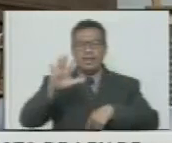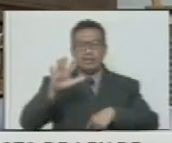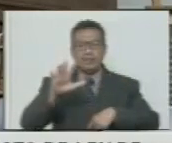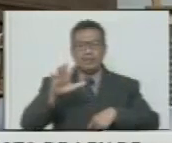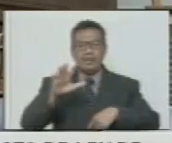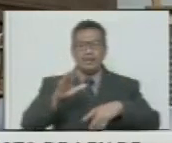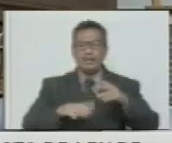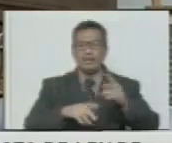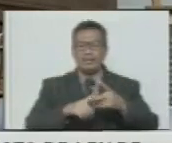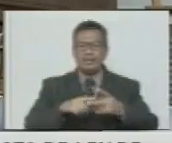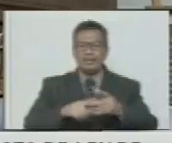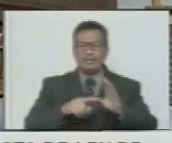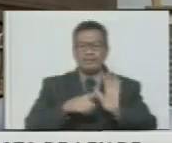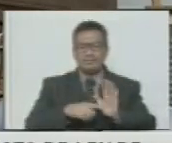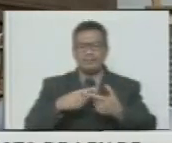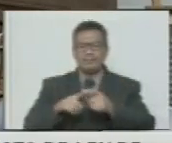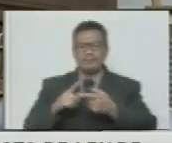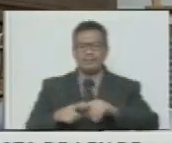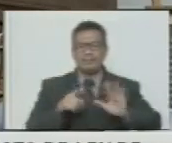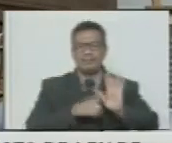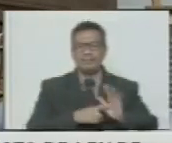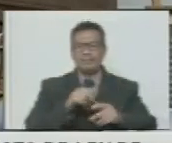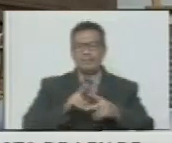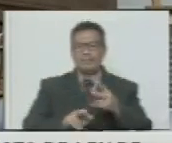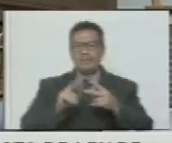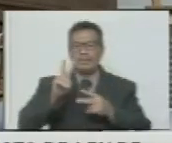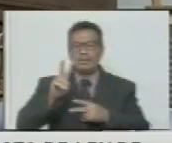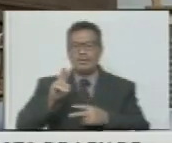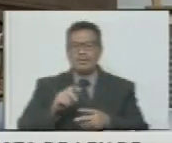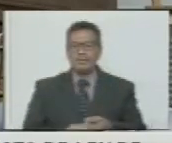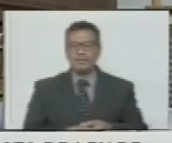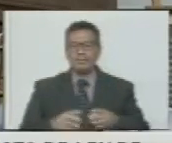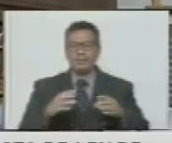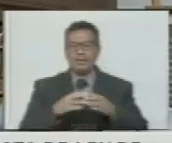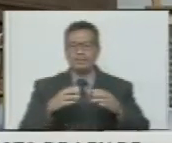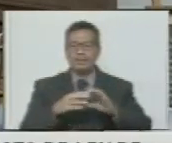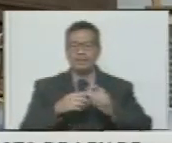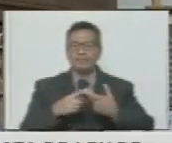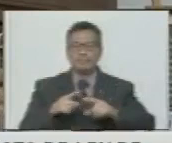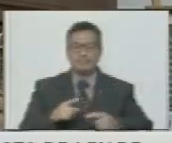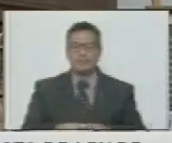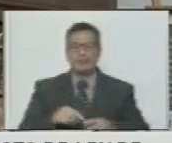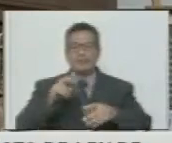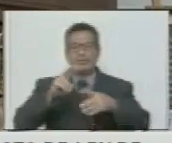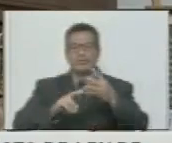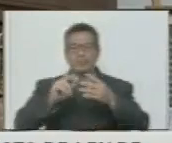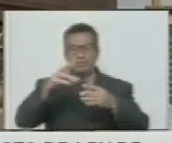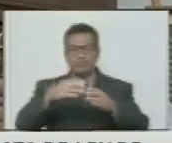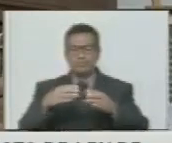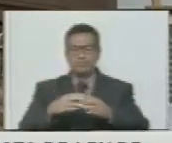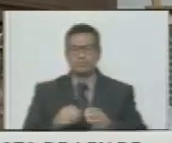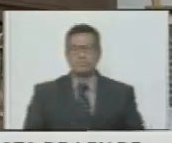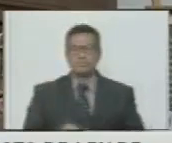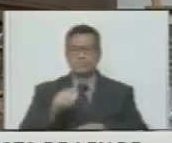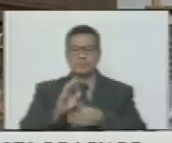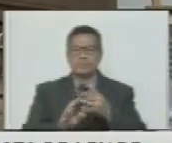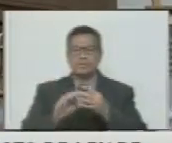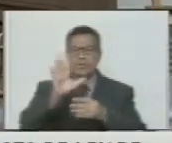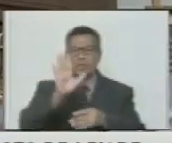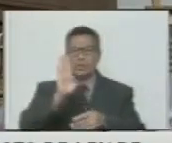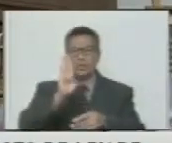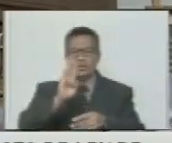215.000 para las que aspiren a operar en 2 seguros afines de estos ramos.